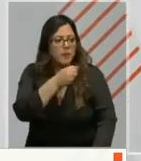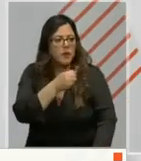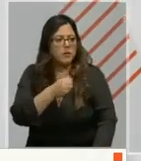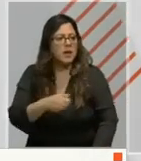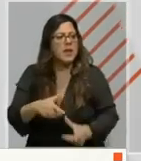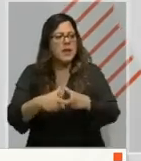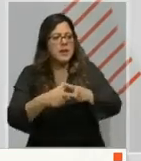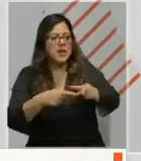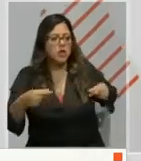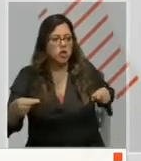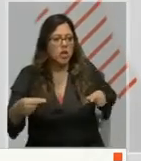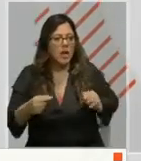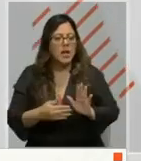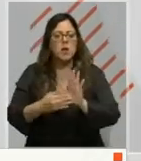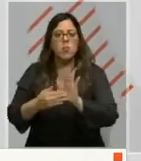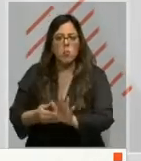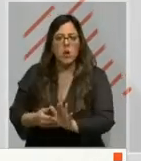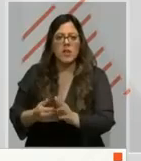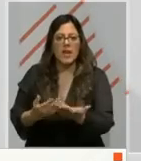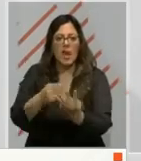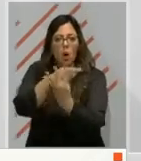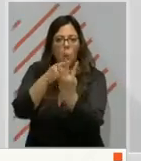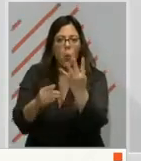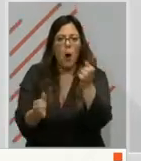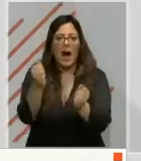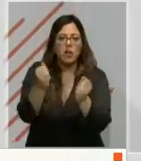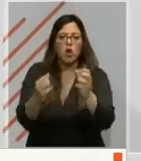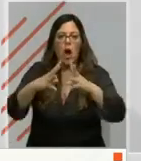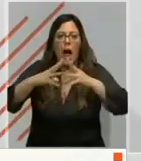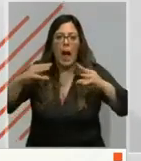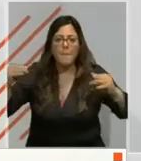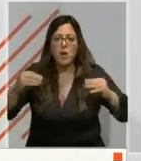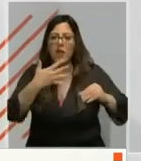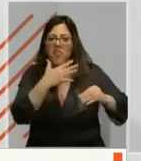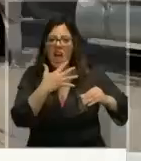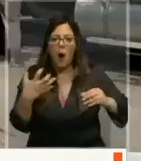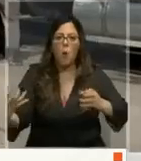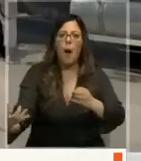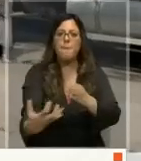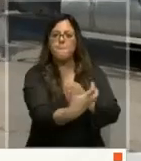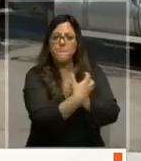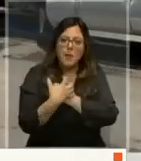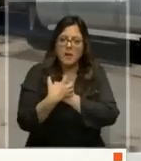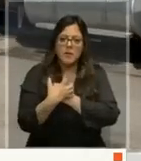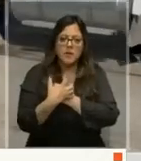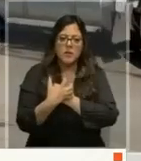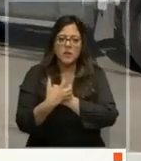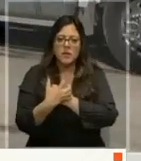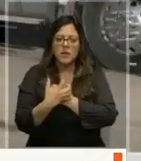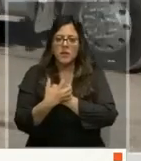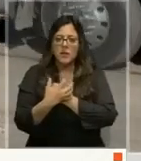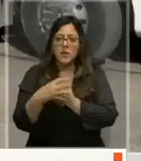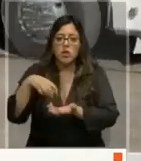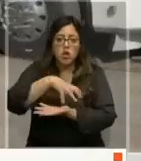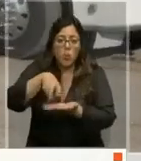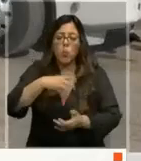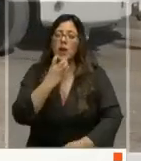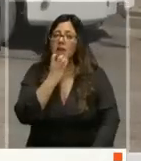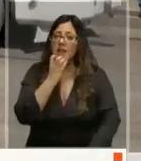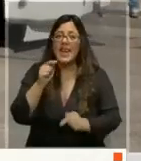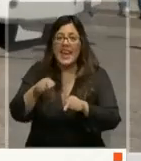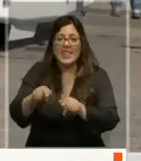dan cuenta de secuestro de 4 camiones aljibes en la comuna de Antofagasta. Esta información